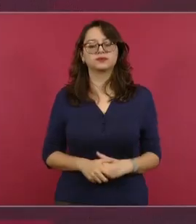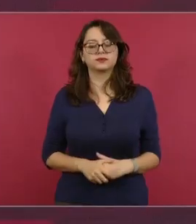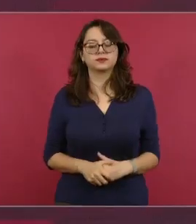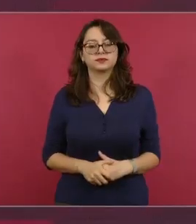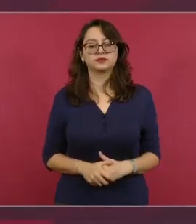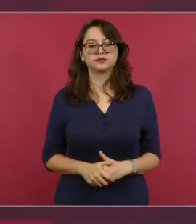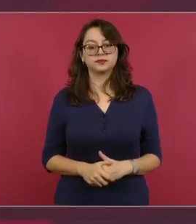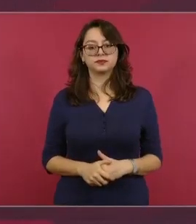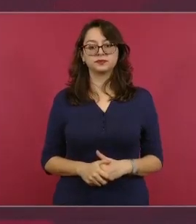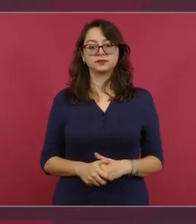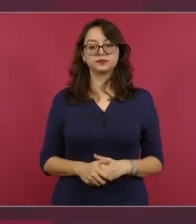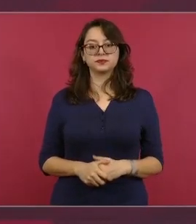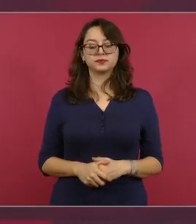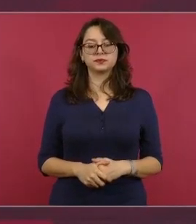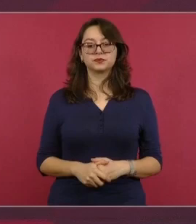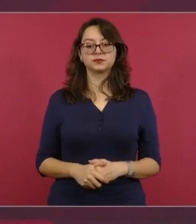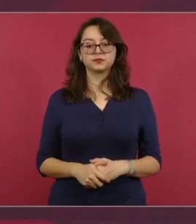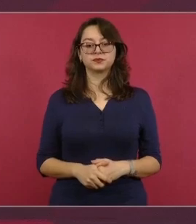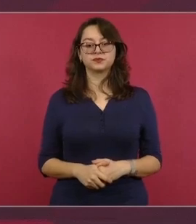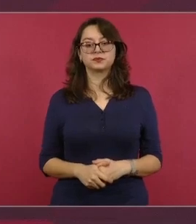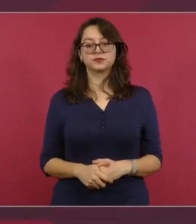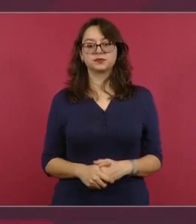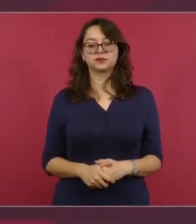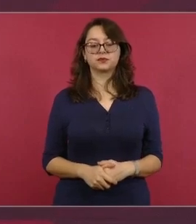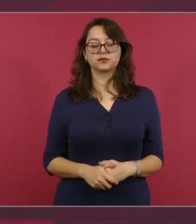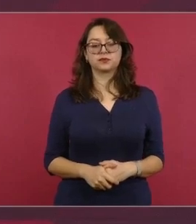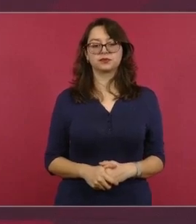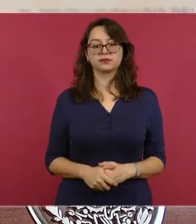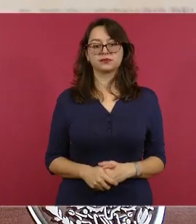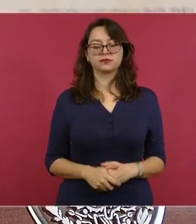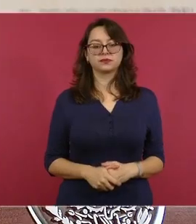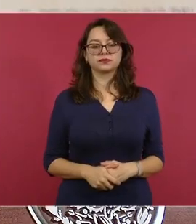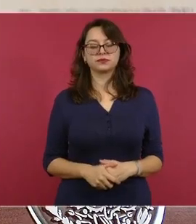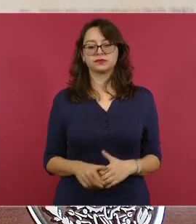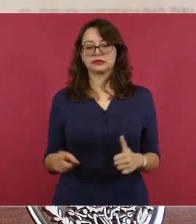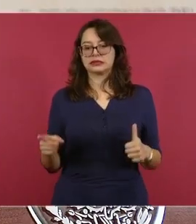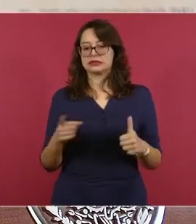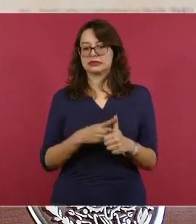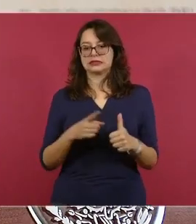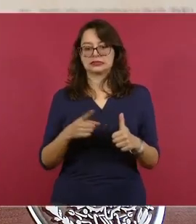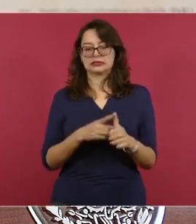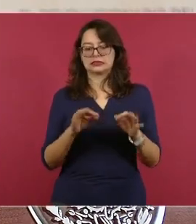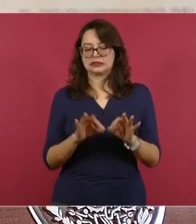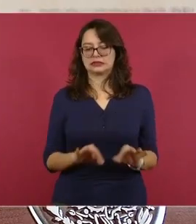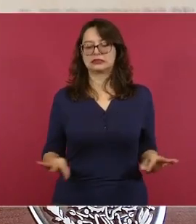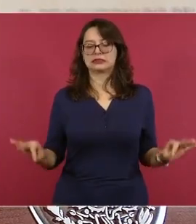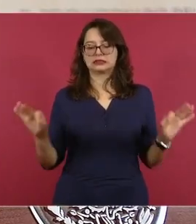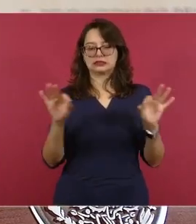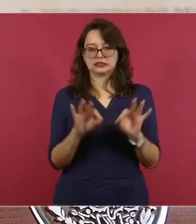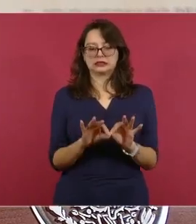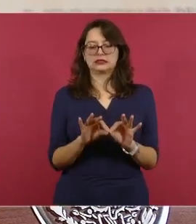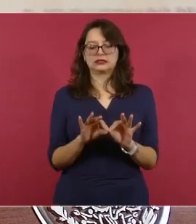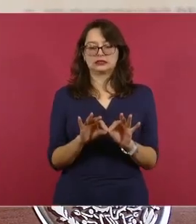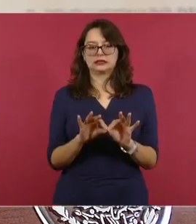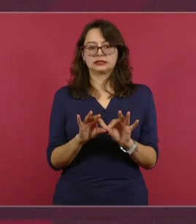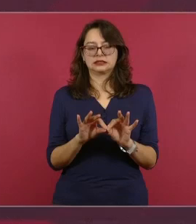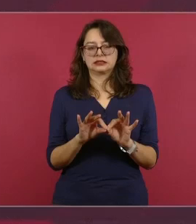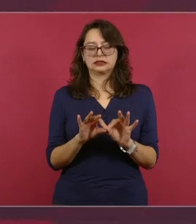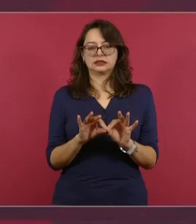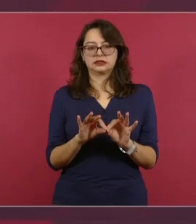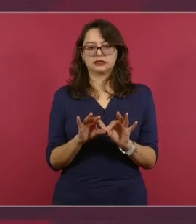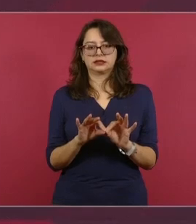mira, sobre lo primero, que es muy importante, yo voy a estar en